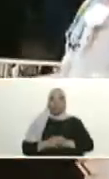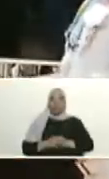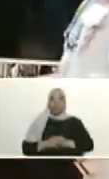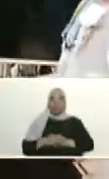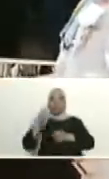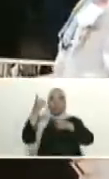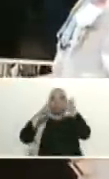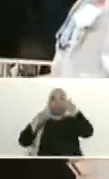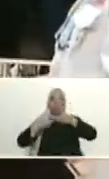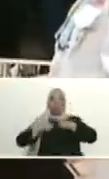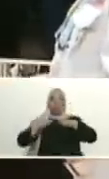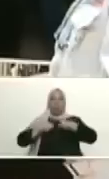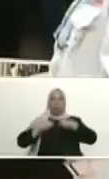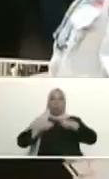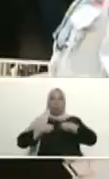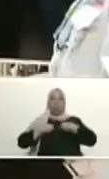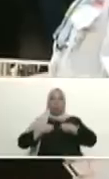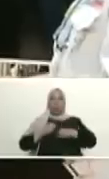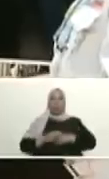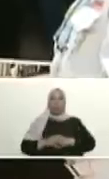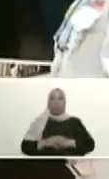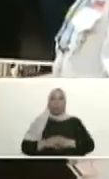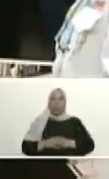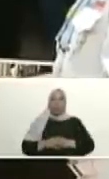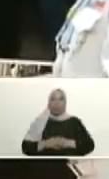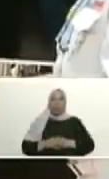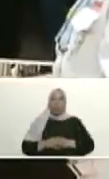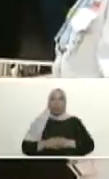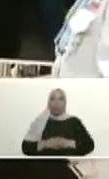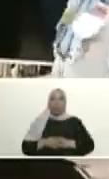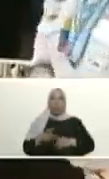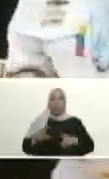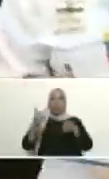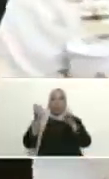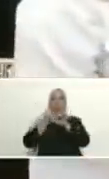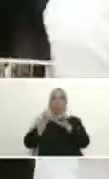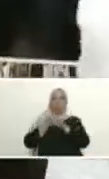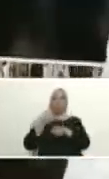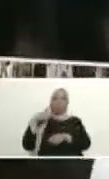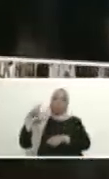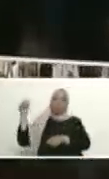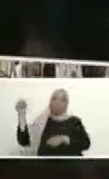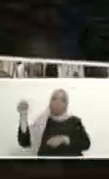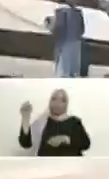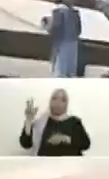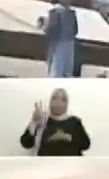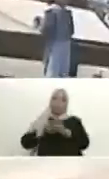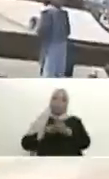Chávez vive. La patria sigue. Mi comandante jefe, permiso para retirarme.